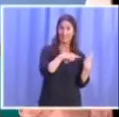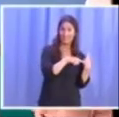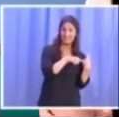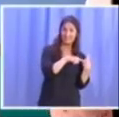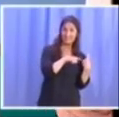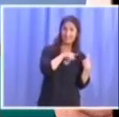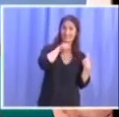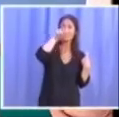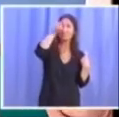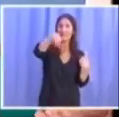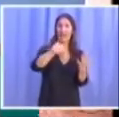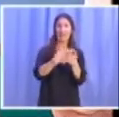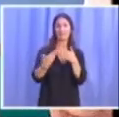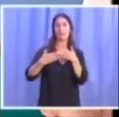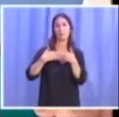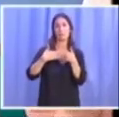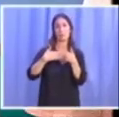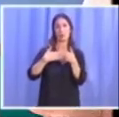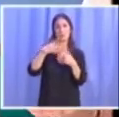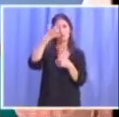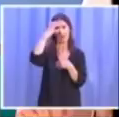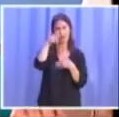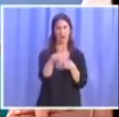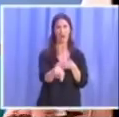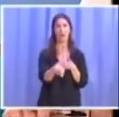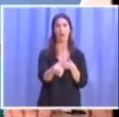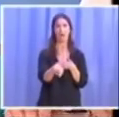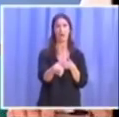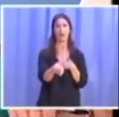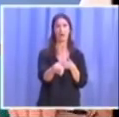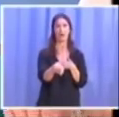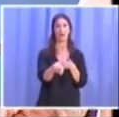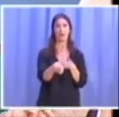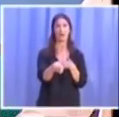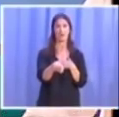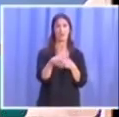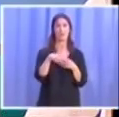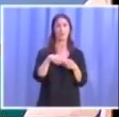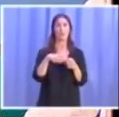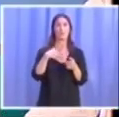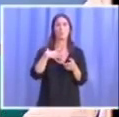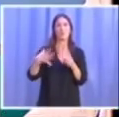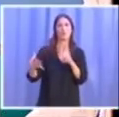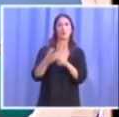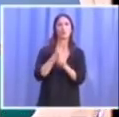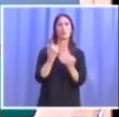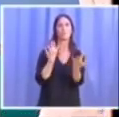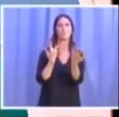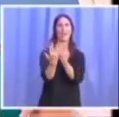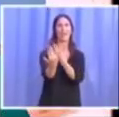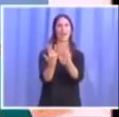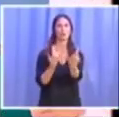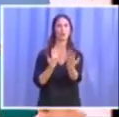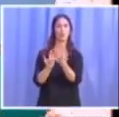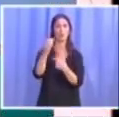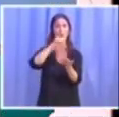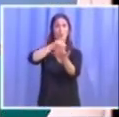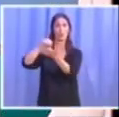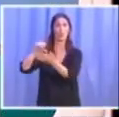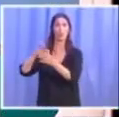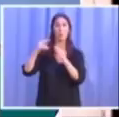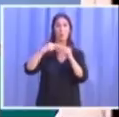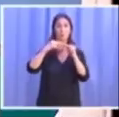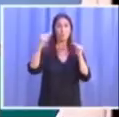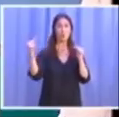hasta Puerta Real. Lograríamos además peatonalizar la ciudad. Se puede hacer perfectamente porque los puentes